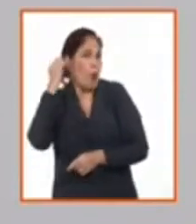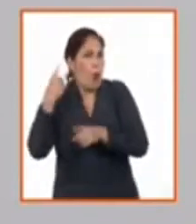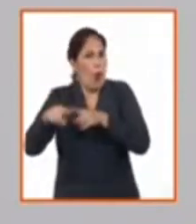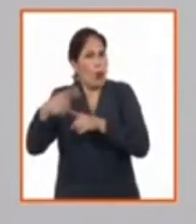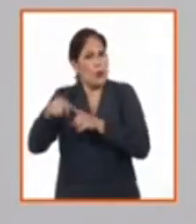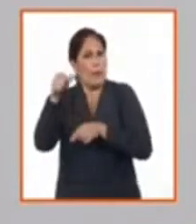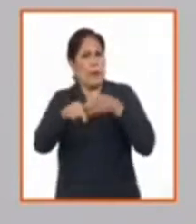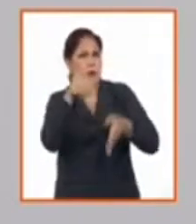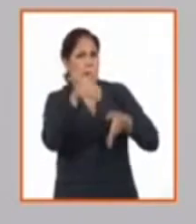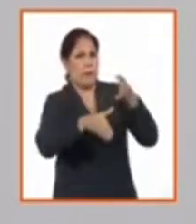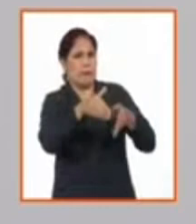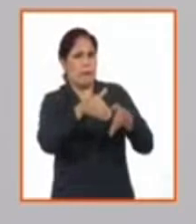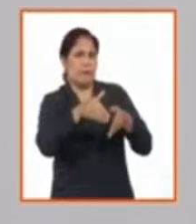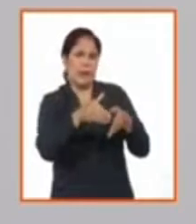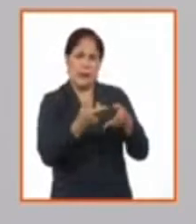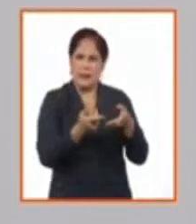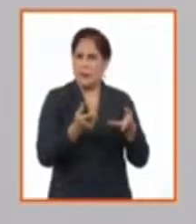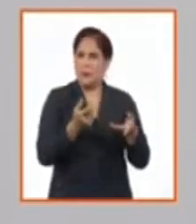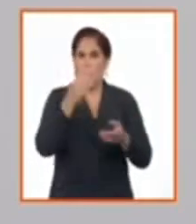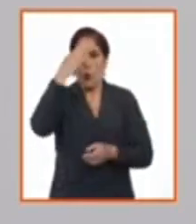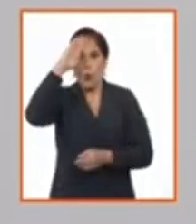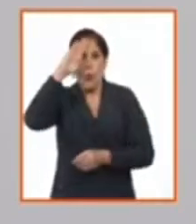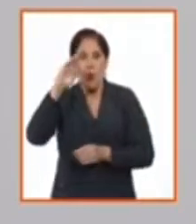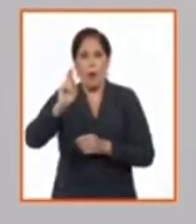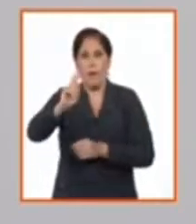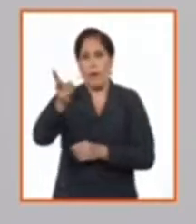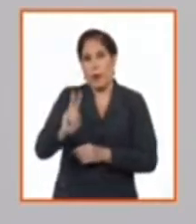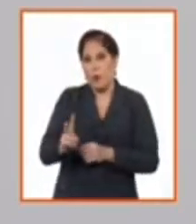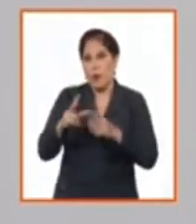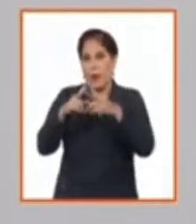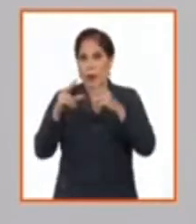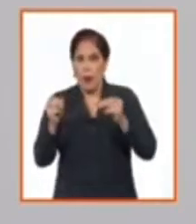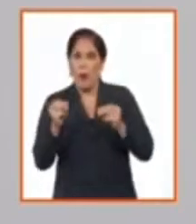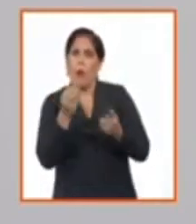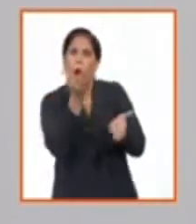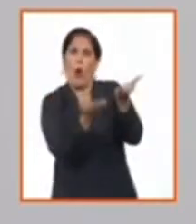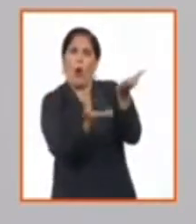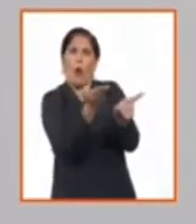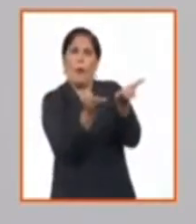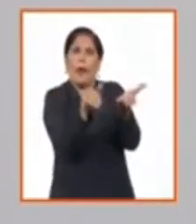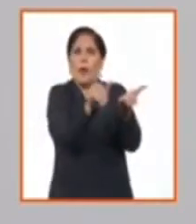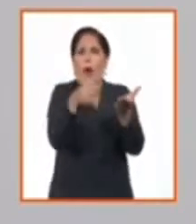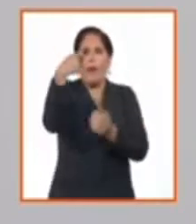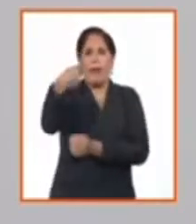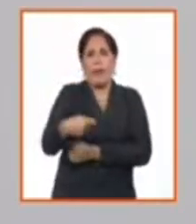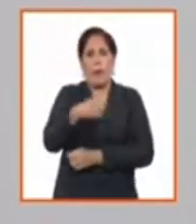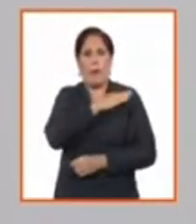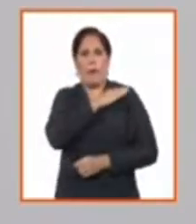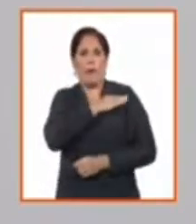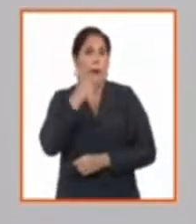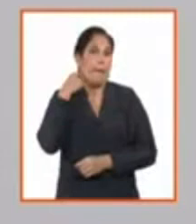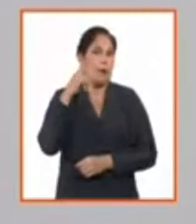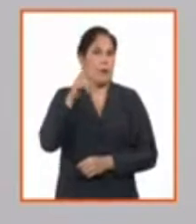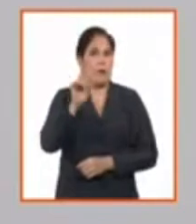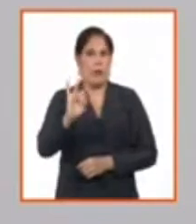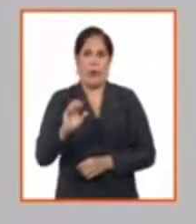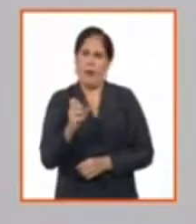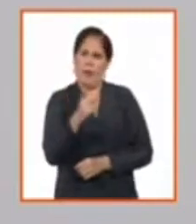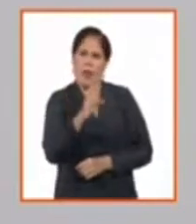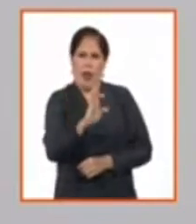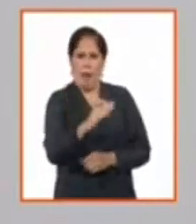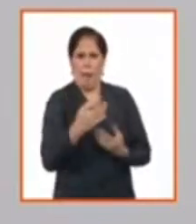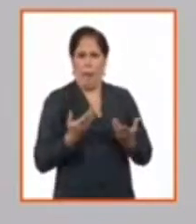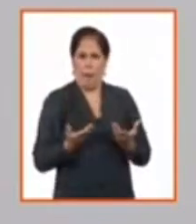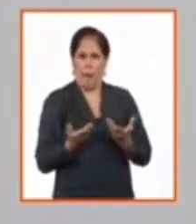que estuviera en es como como si cuba nicaragua y venezuela fuera para comparar las dictaduras militares de los años 70 y eso da la expresión